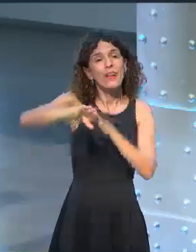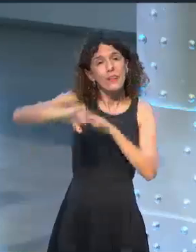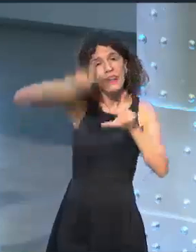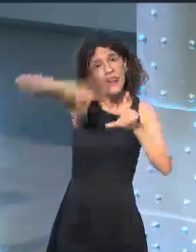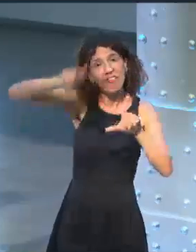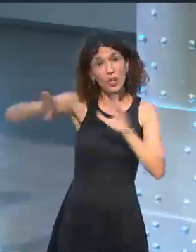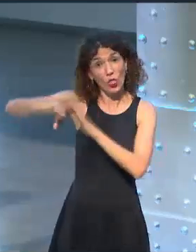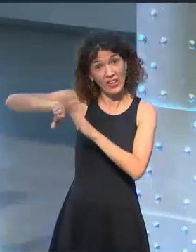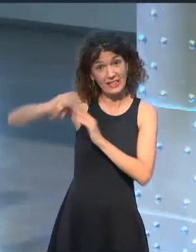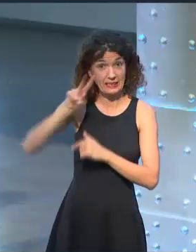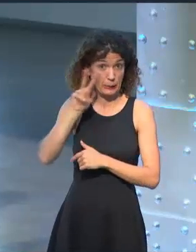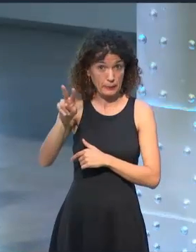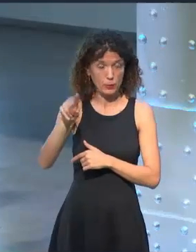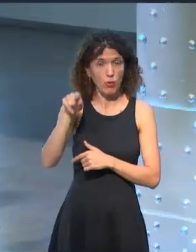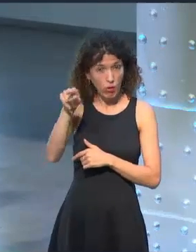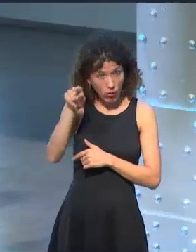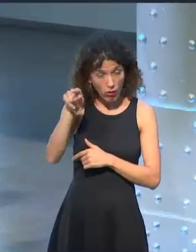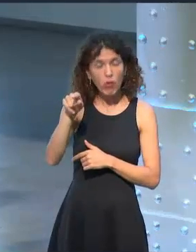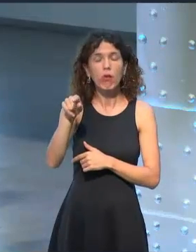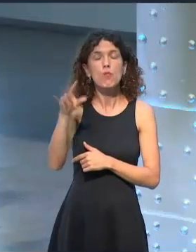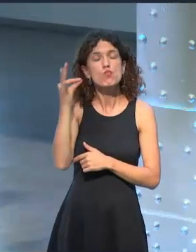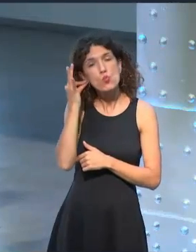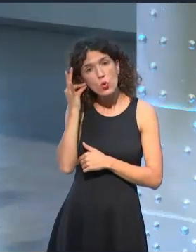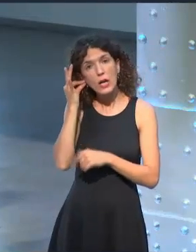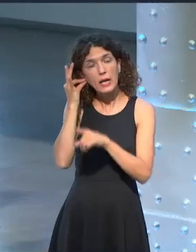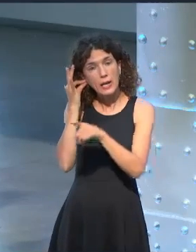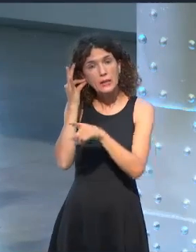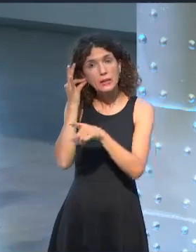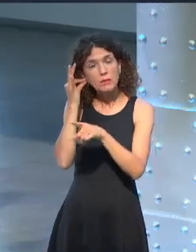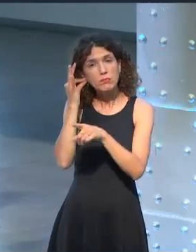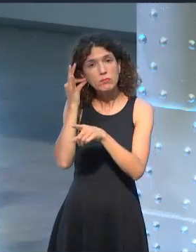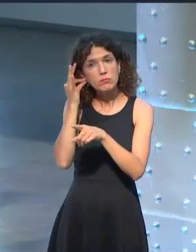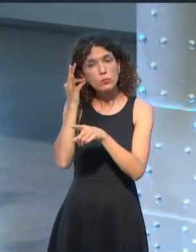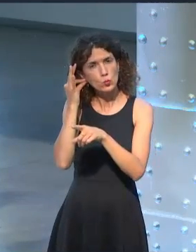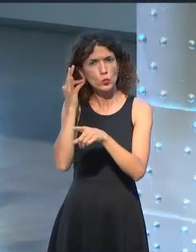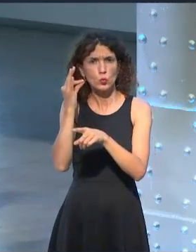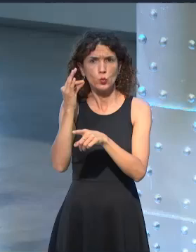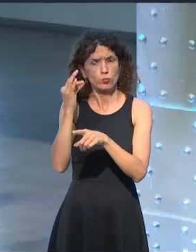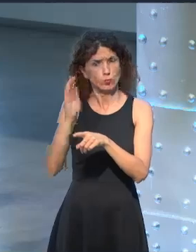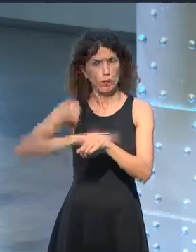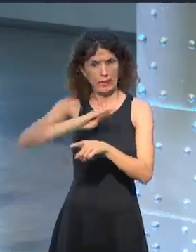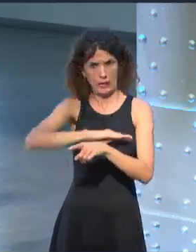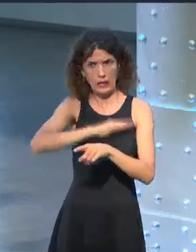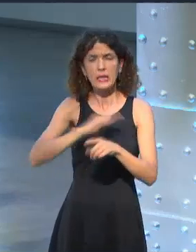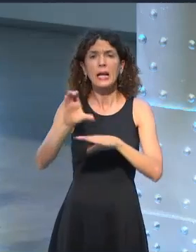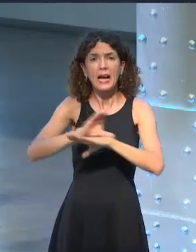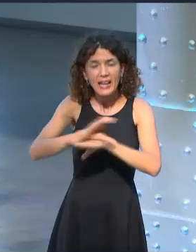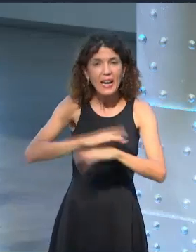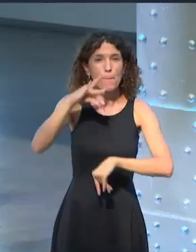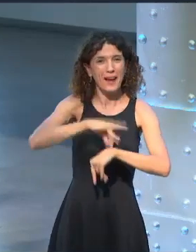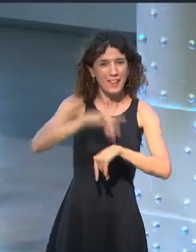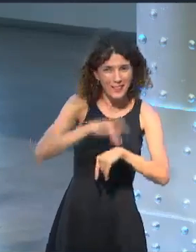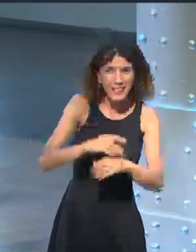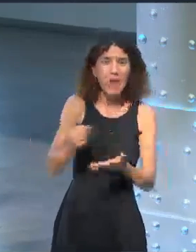derecha, vemos que las mujeres están altamente representadas en carreras como, por ejemplo,